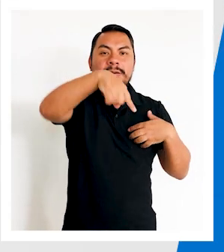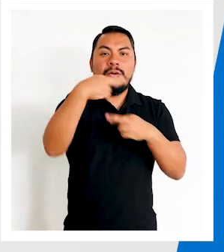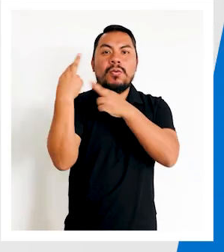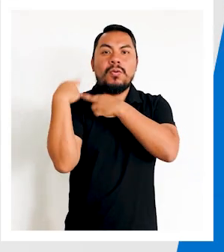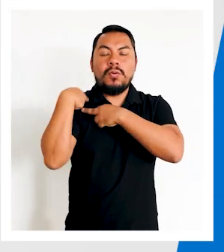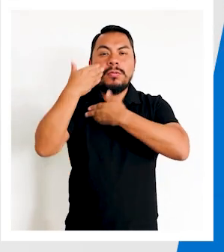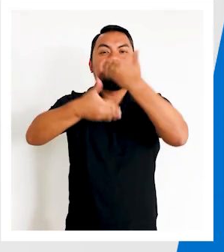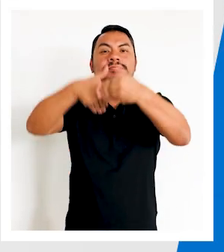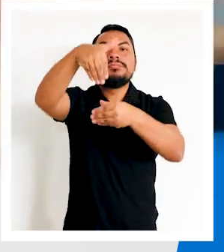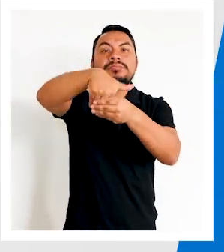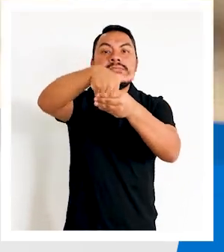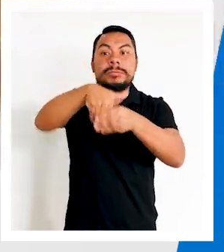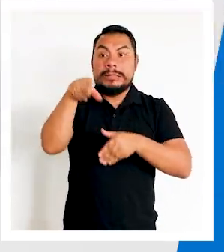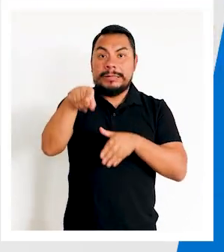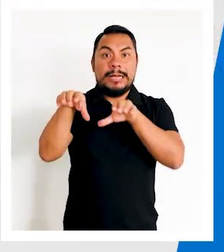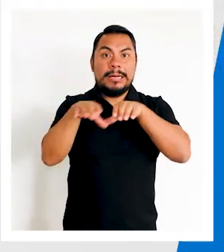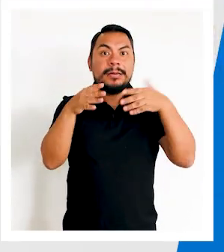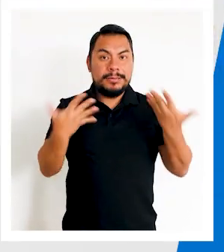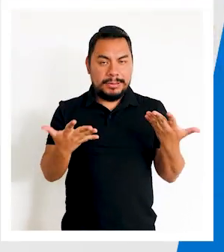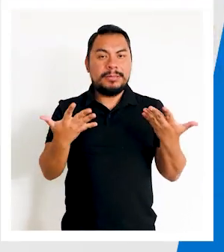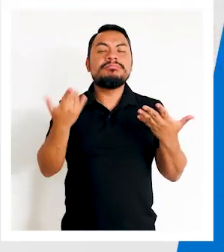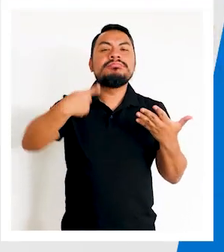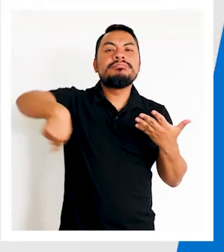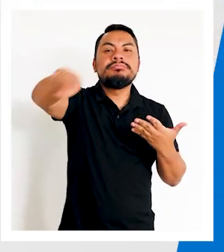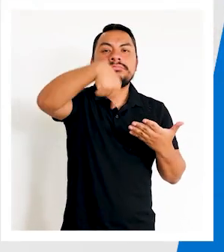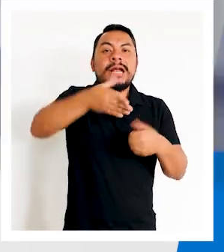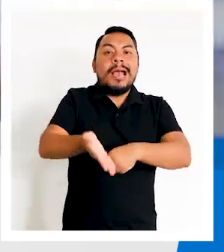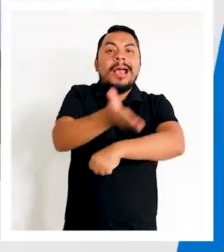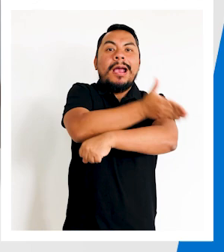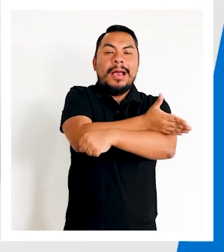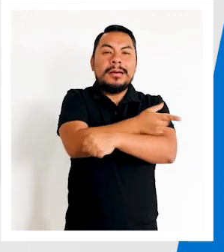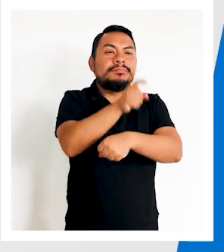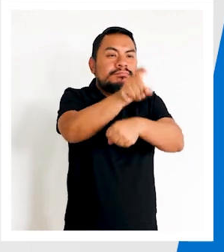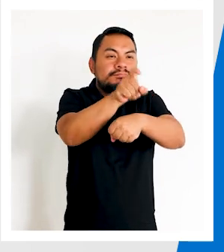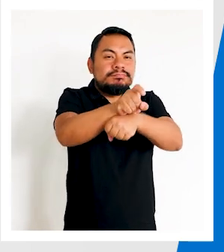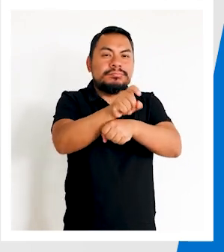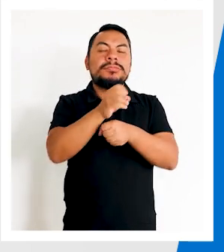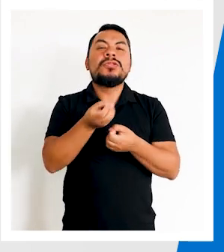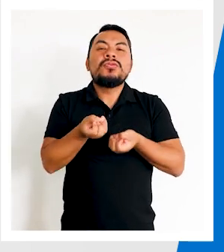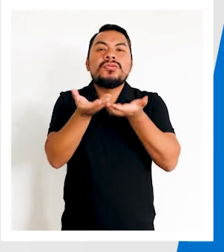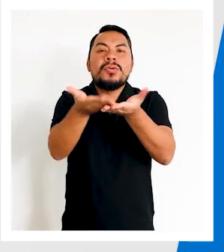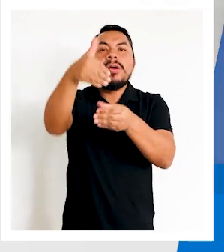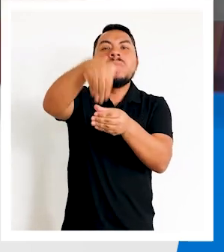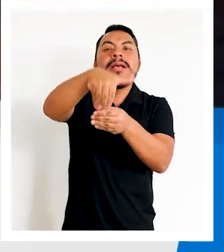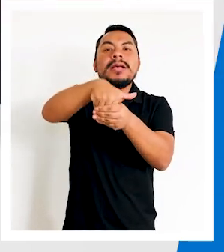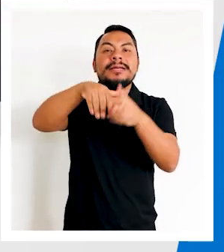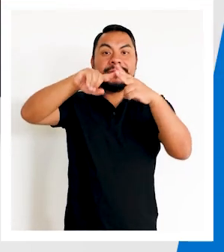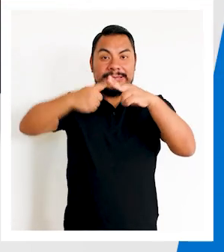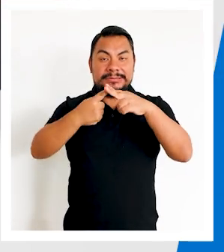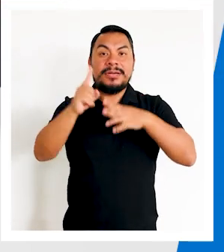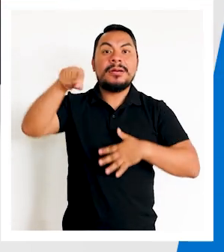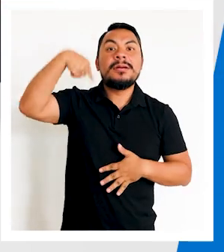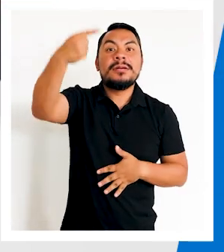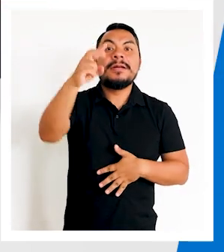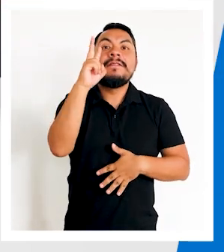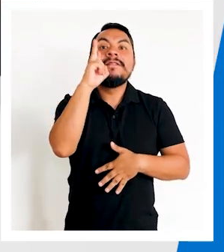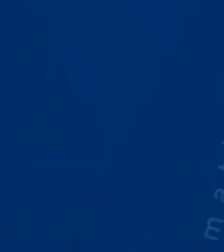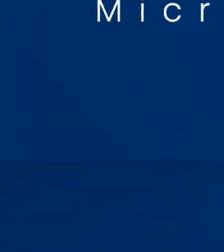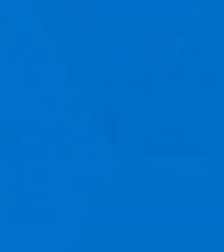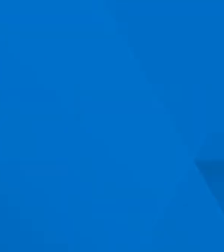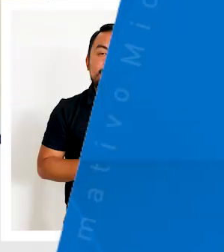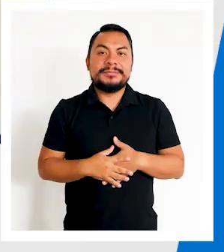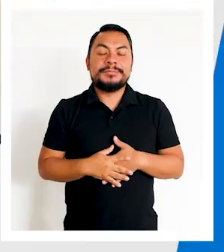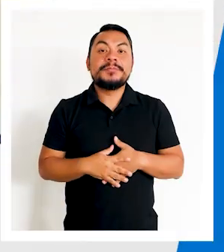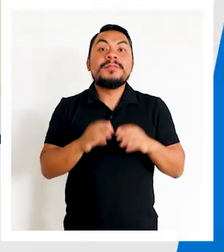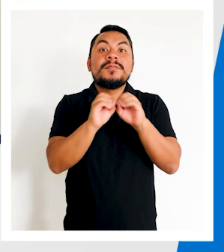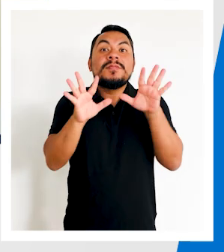organizar los comicios esta actividad se efectuó como antesala a las capacitaciones electorales que iniciarán el próximo viernes